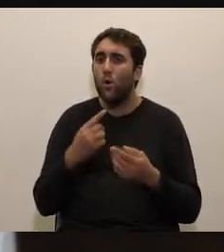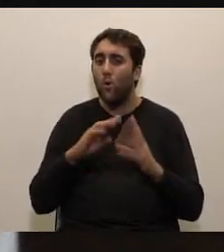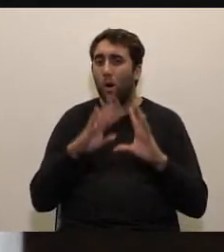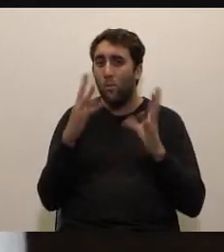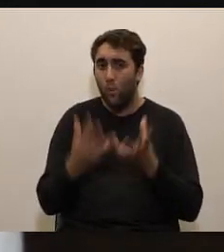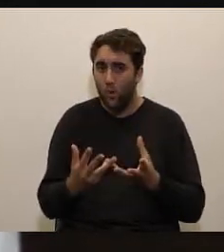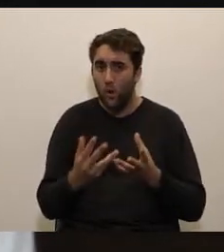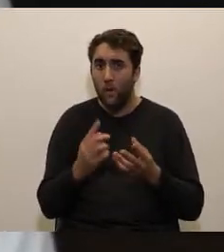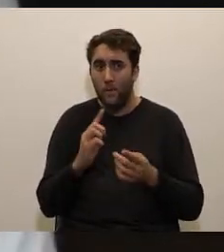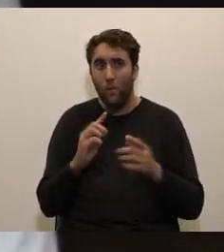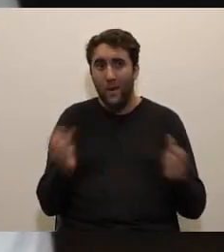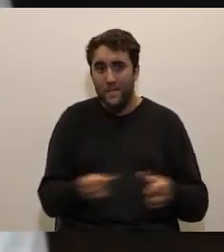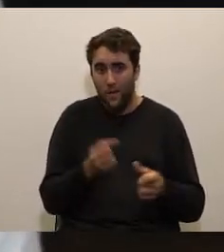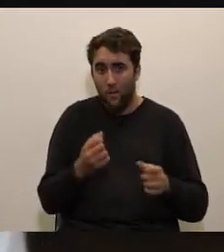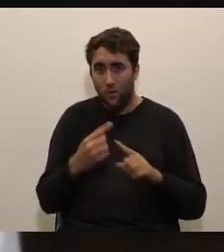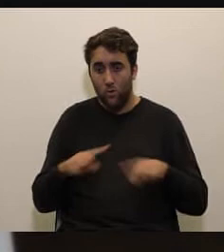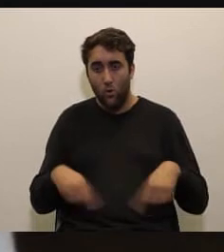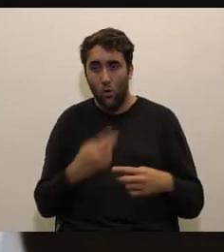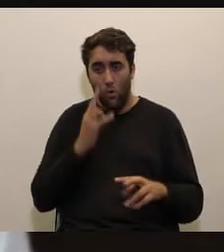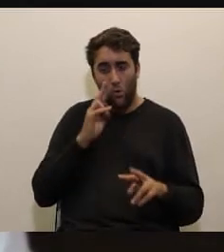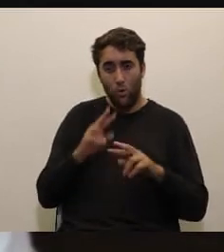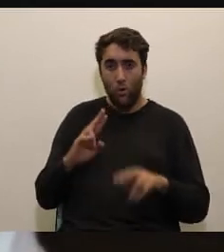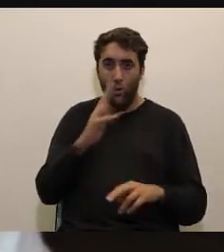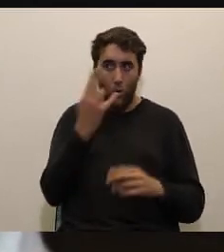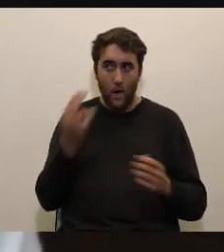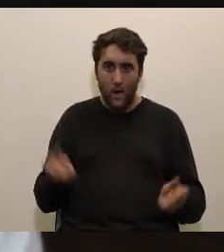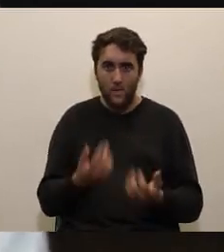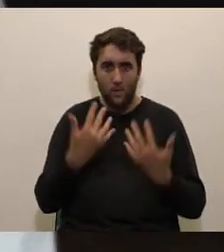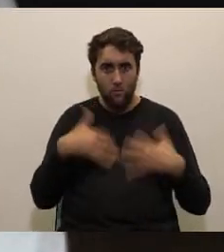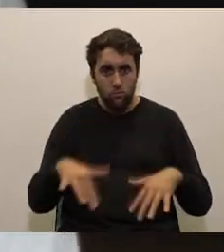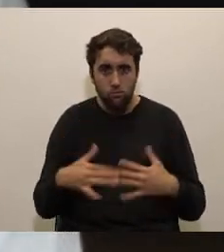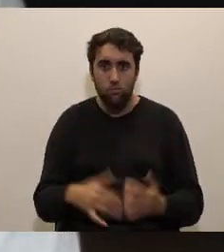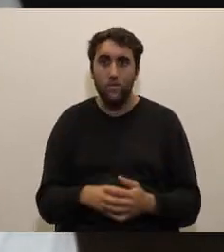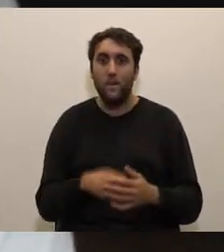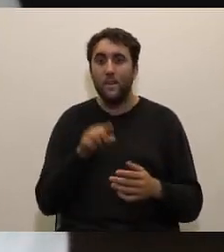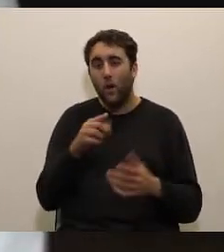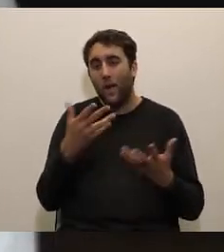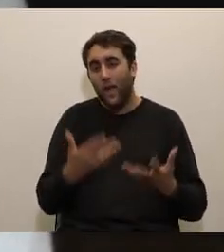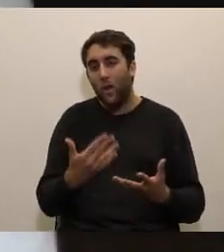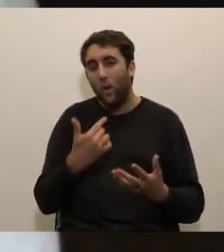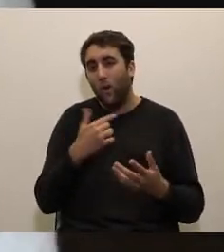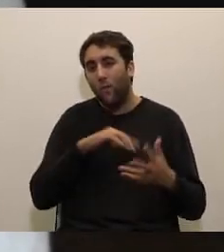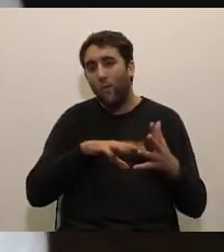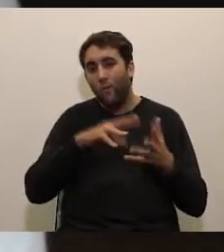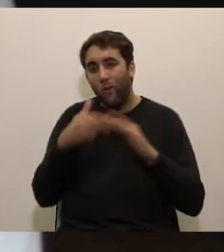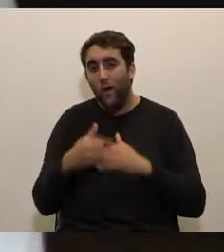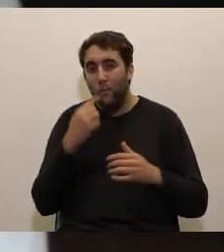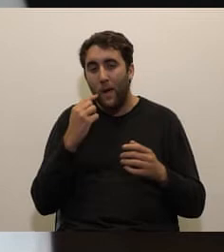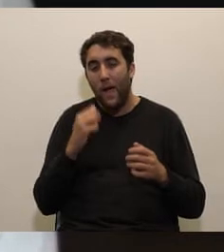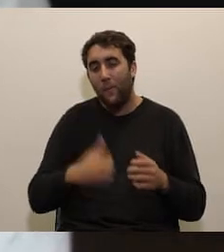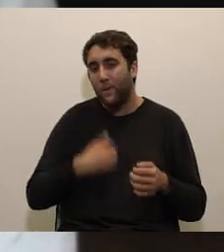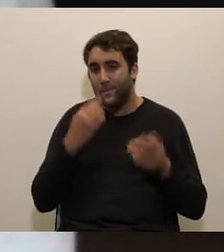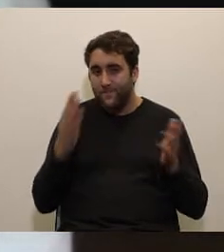destacamos a veces en el mundo por hacer algunas cosas, y esto quiero que sirva como incentivo o